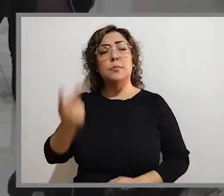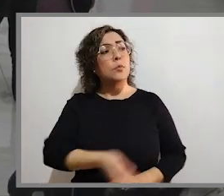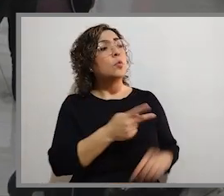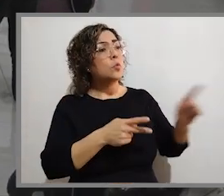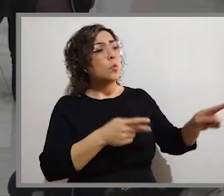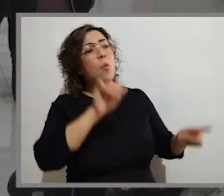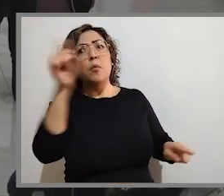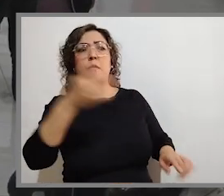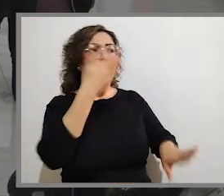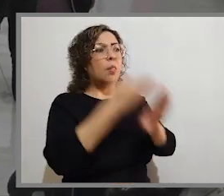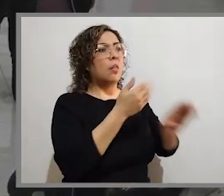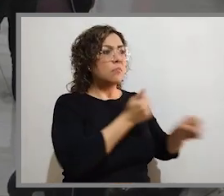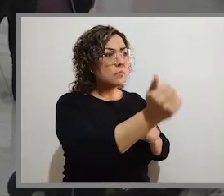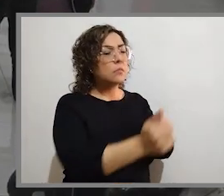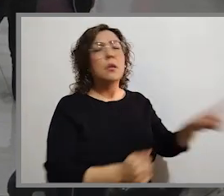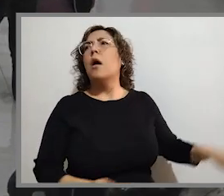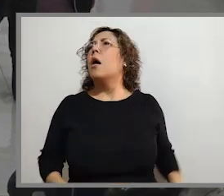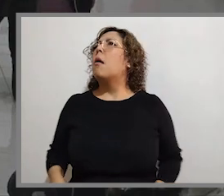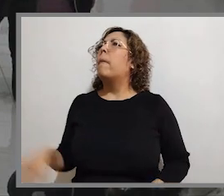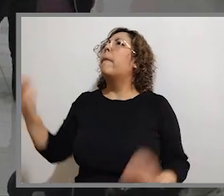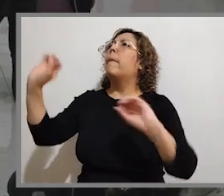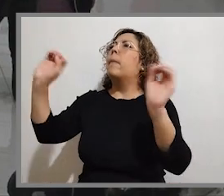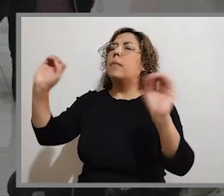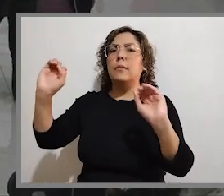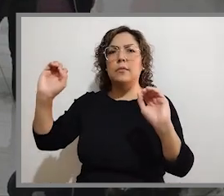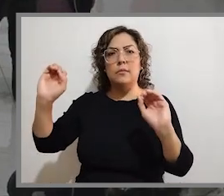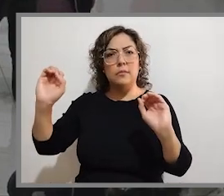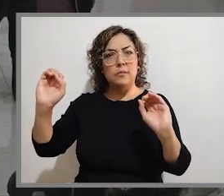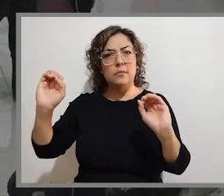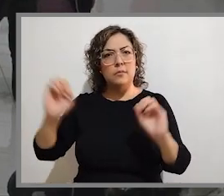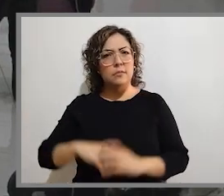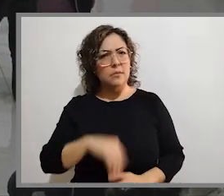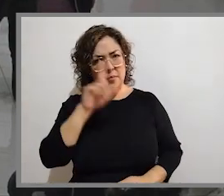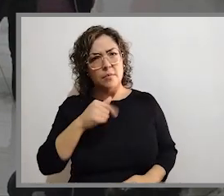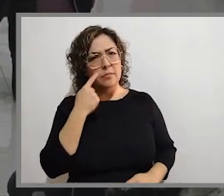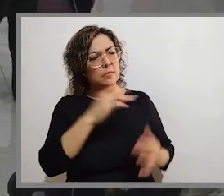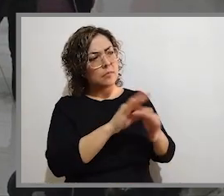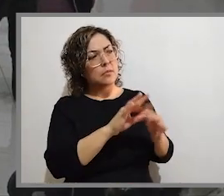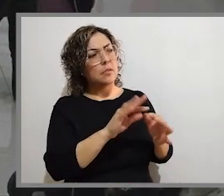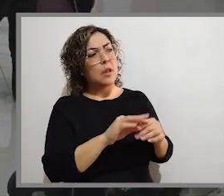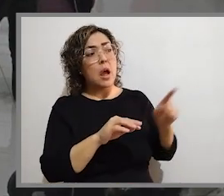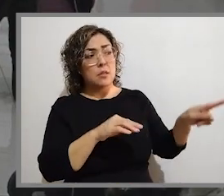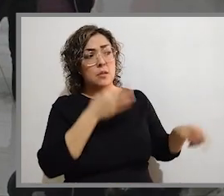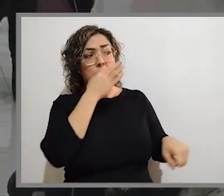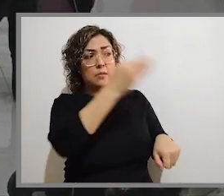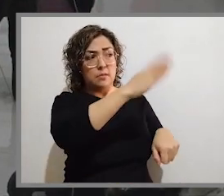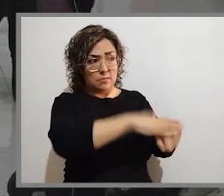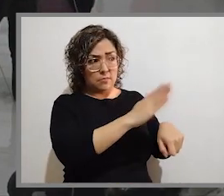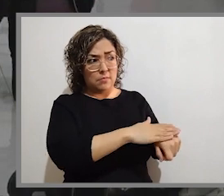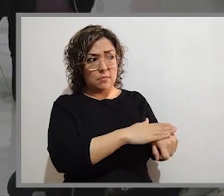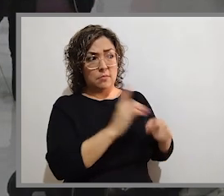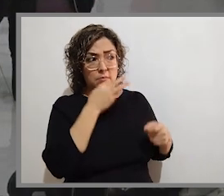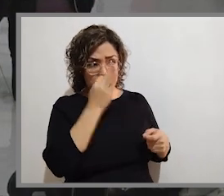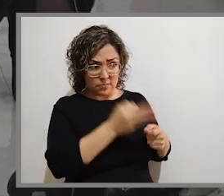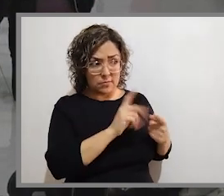cuando empiezas a contar cosas, oye, te invitaron a la reunión, te dieron la información, ganas lo mismo,